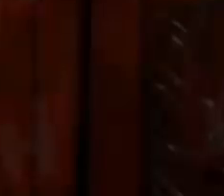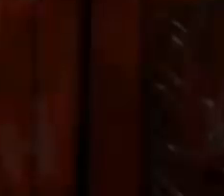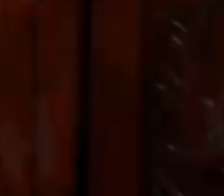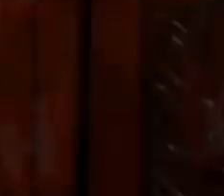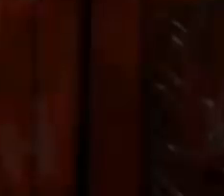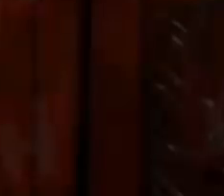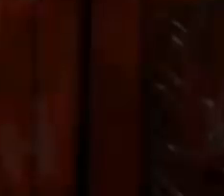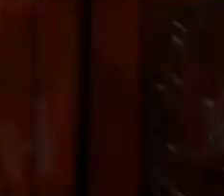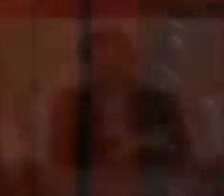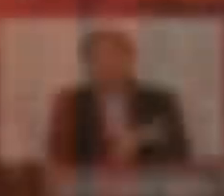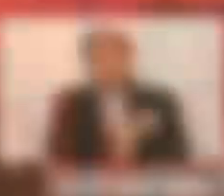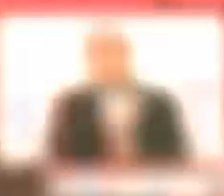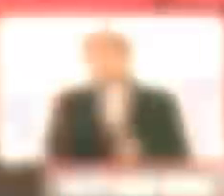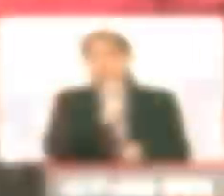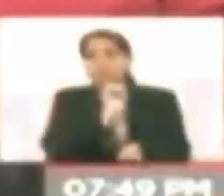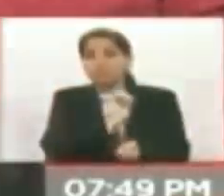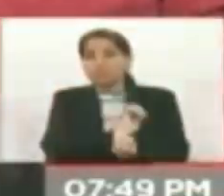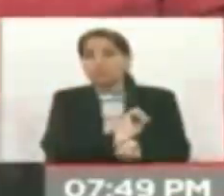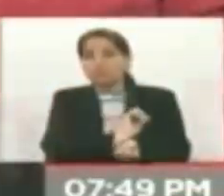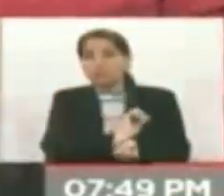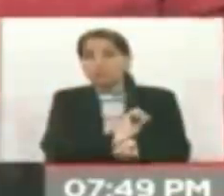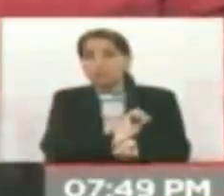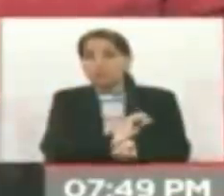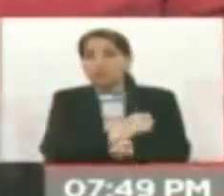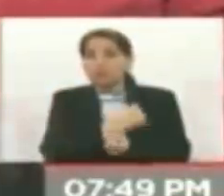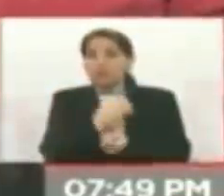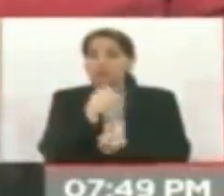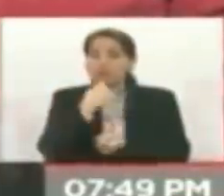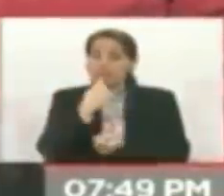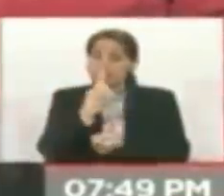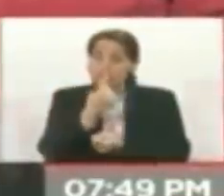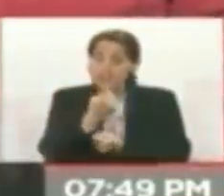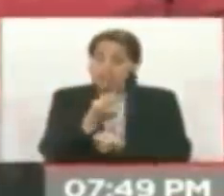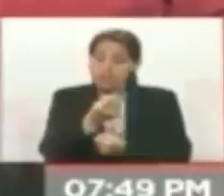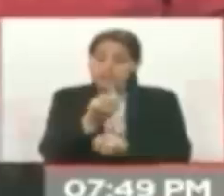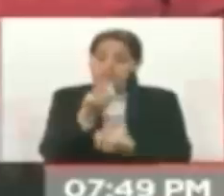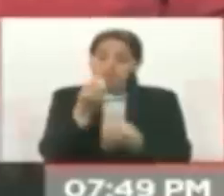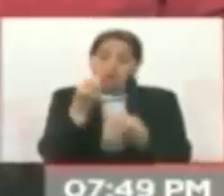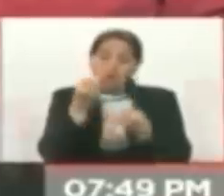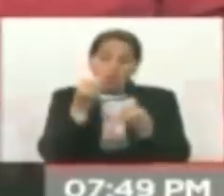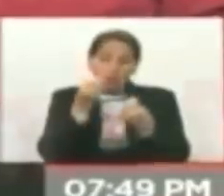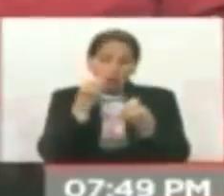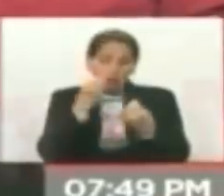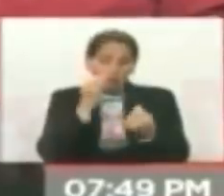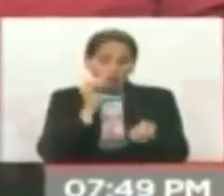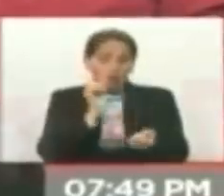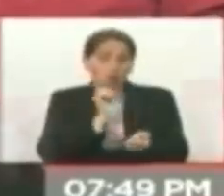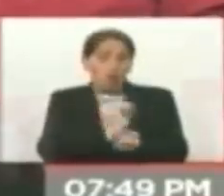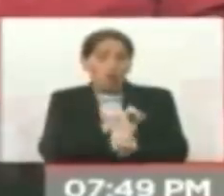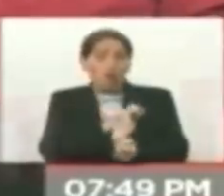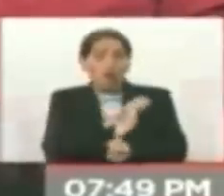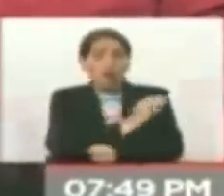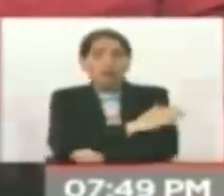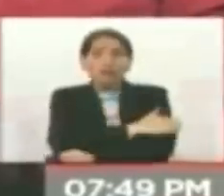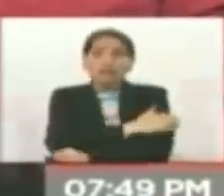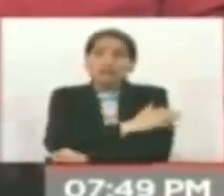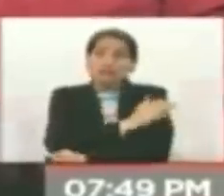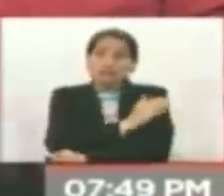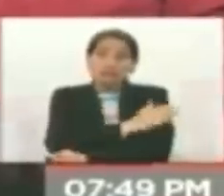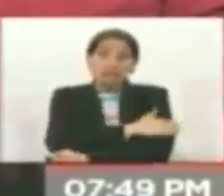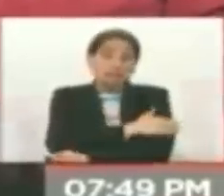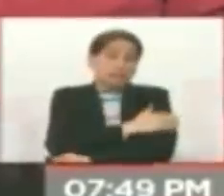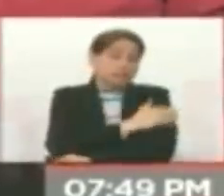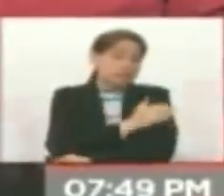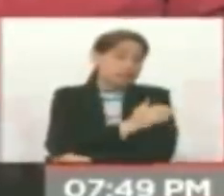públicamente ha dicho sentirse orgulloso por la comparación que han hecho con el que el recién fallecido soleimani cuando hizo esta aclaración